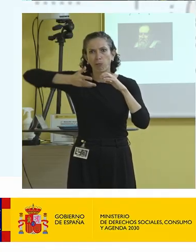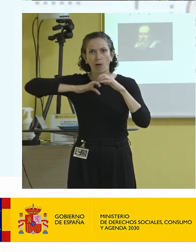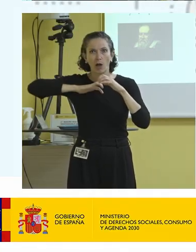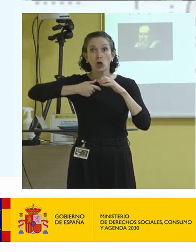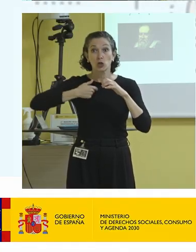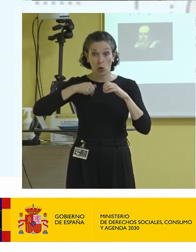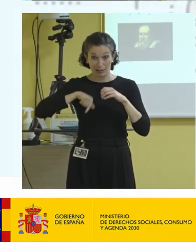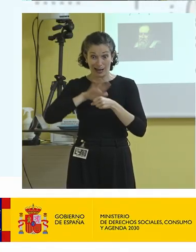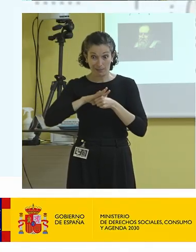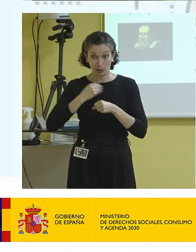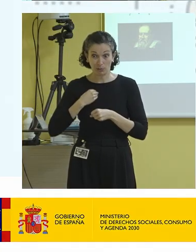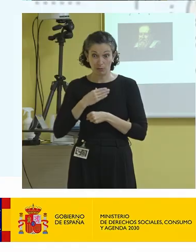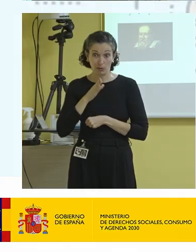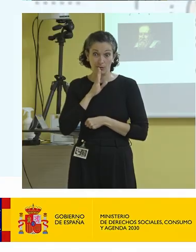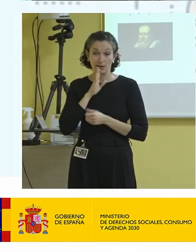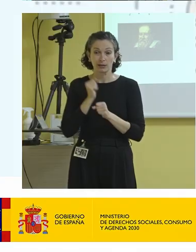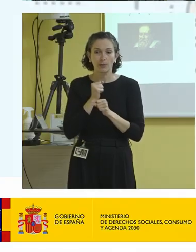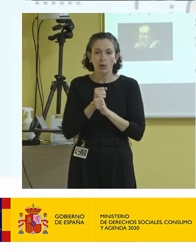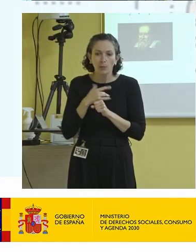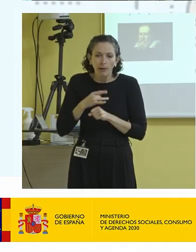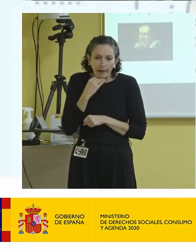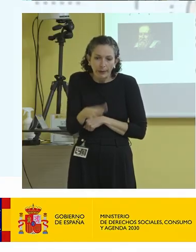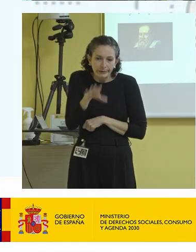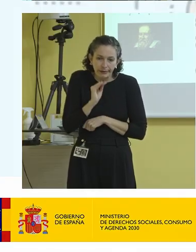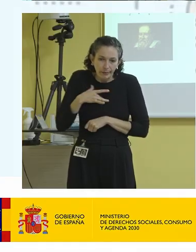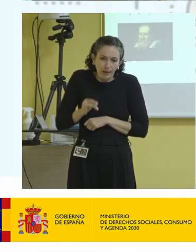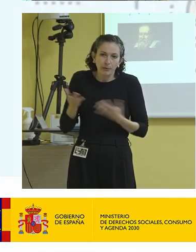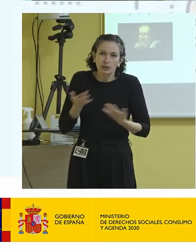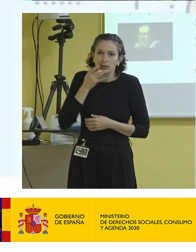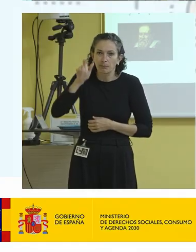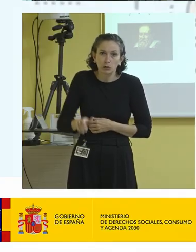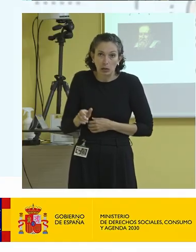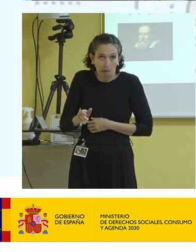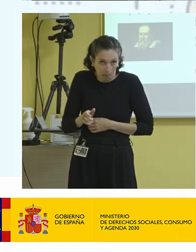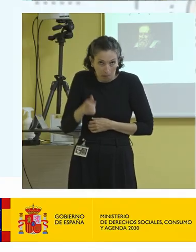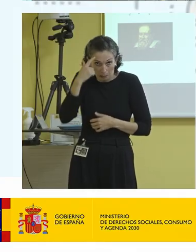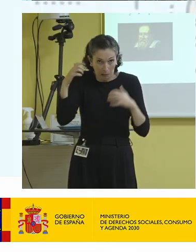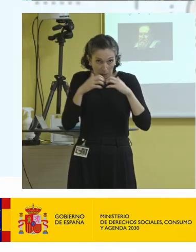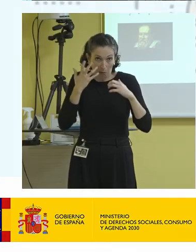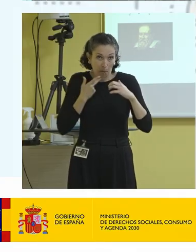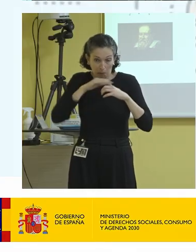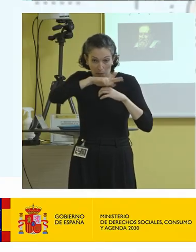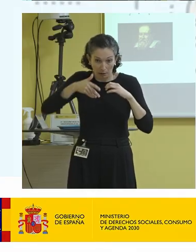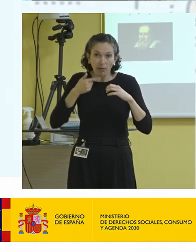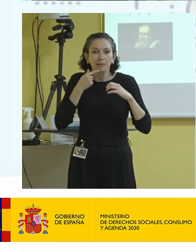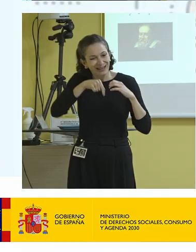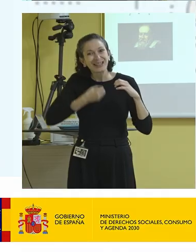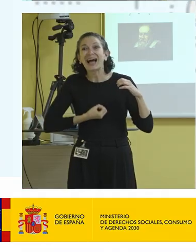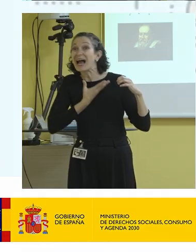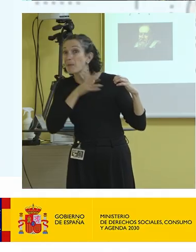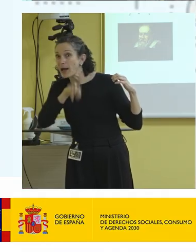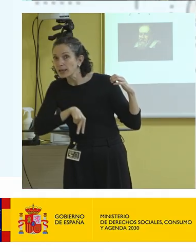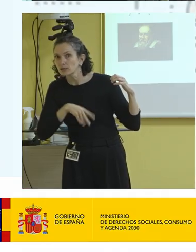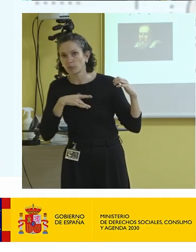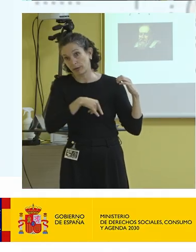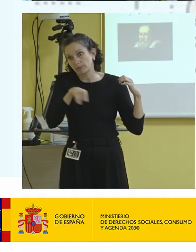trabajo en neurociencia puedo intentar entender algunas de las cosas, pero claro, una persona de a pie le pone un cerebro con colores y le dices, mira, ahí está el alma, y oye, que lo mismo se